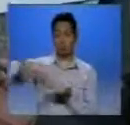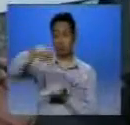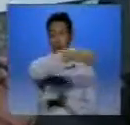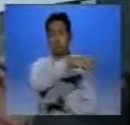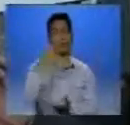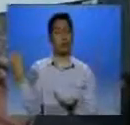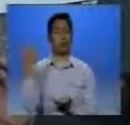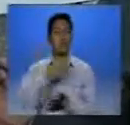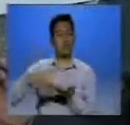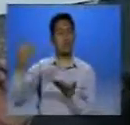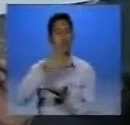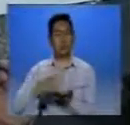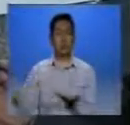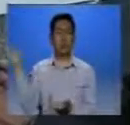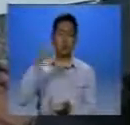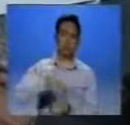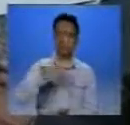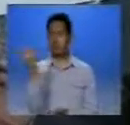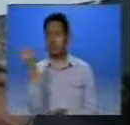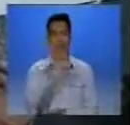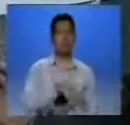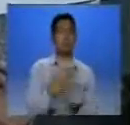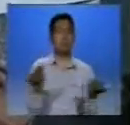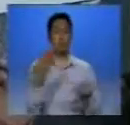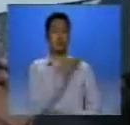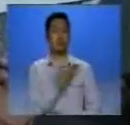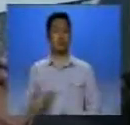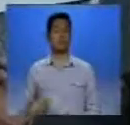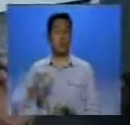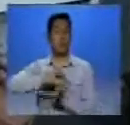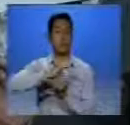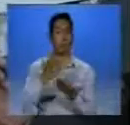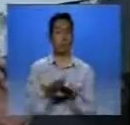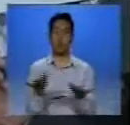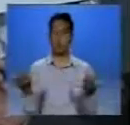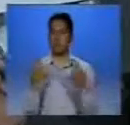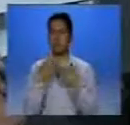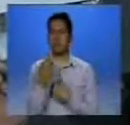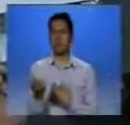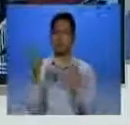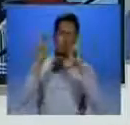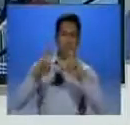semanas y creo que conforme lo dijo la presidenta de la asamblea, es un asunto que tiene que revisarse.